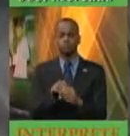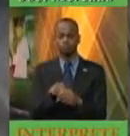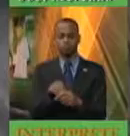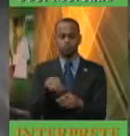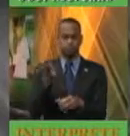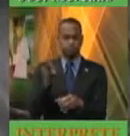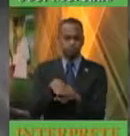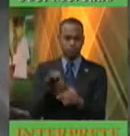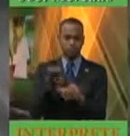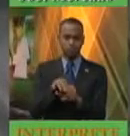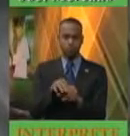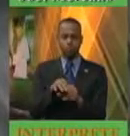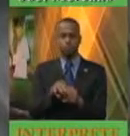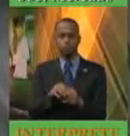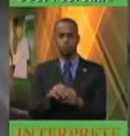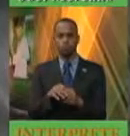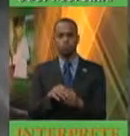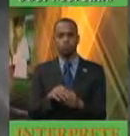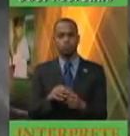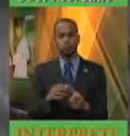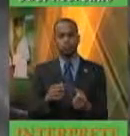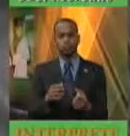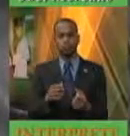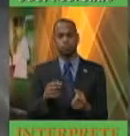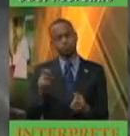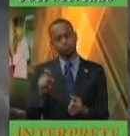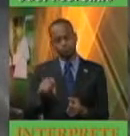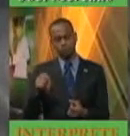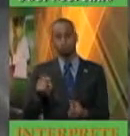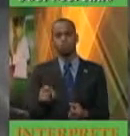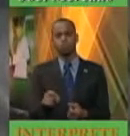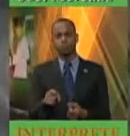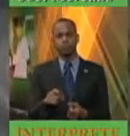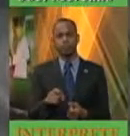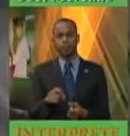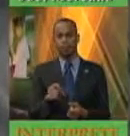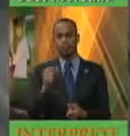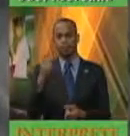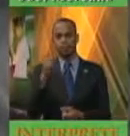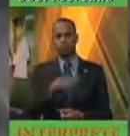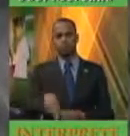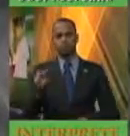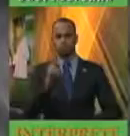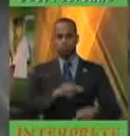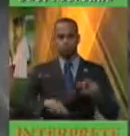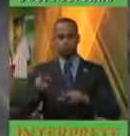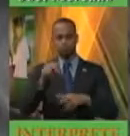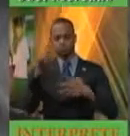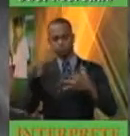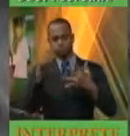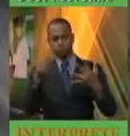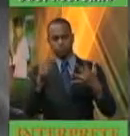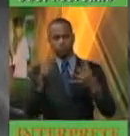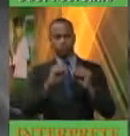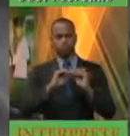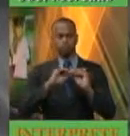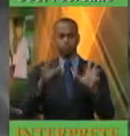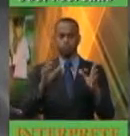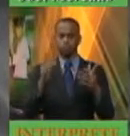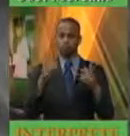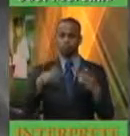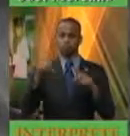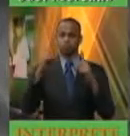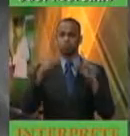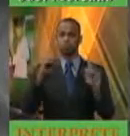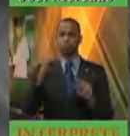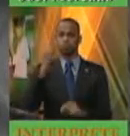electoral tienen que dar sus resultados. Se están haciendo las evaluaciones del lugar y dan sus resultados, a